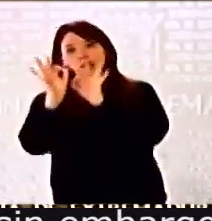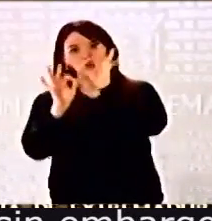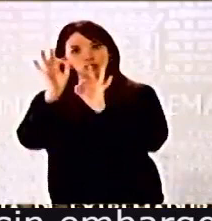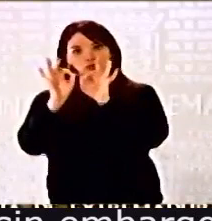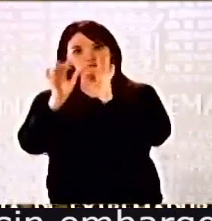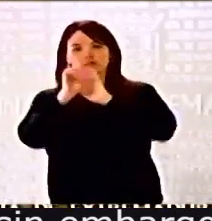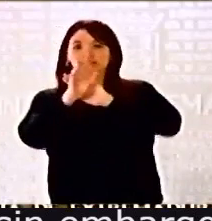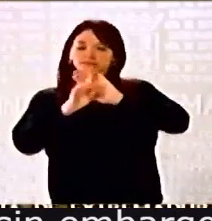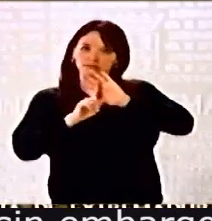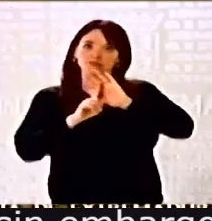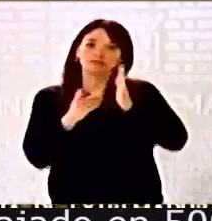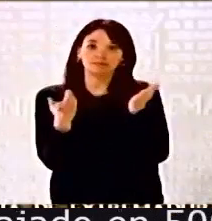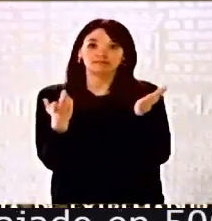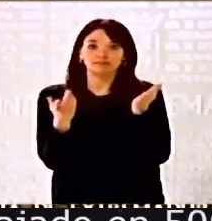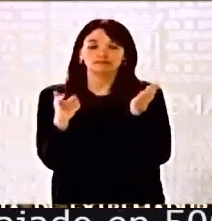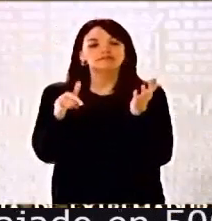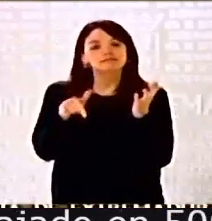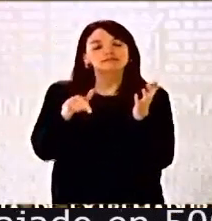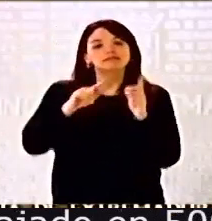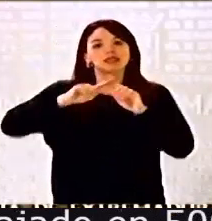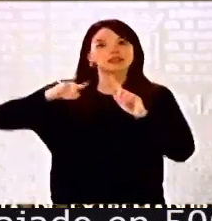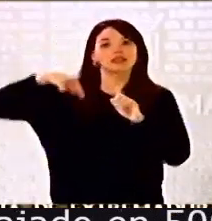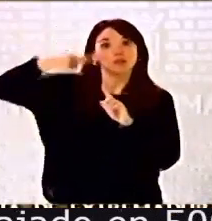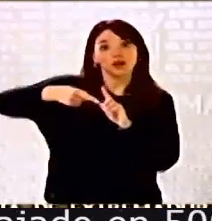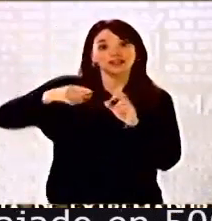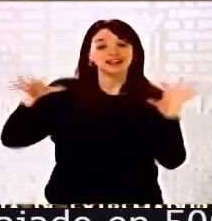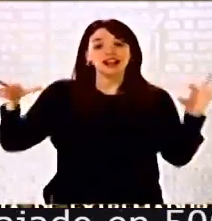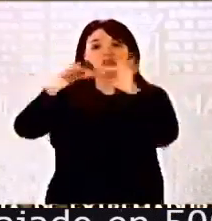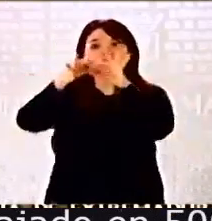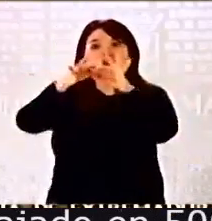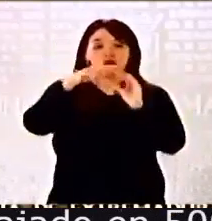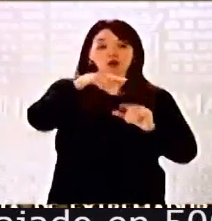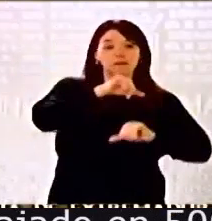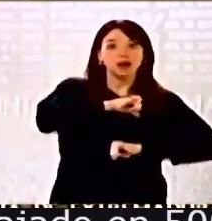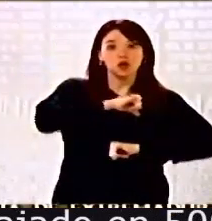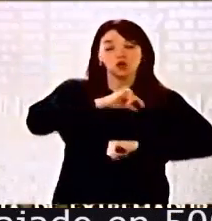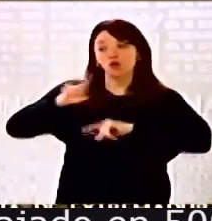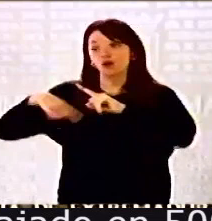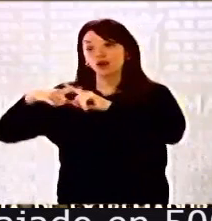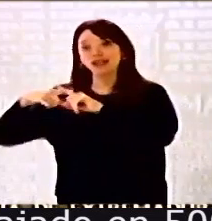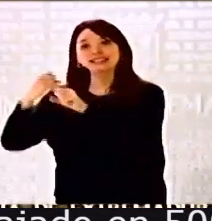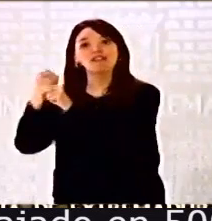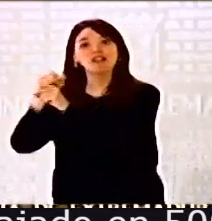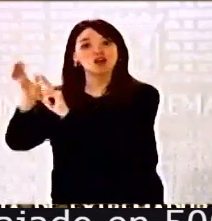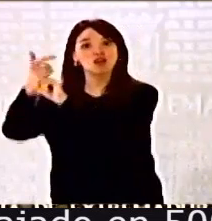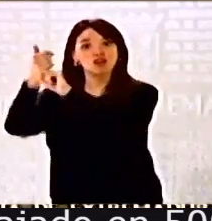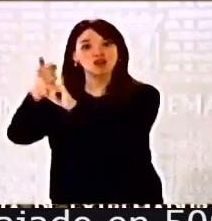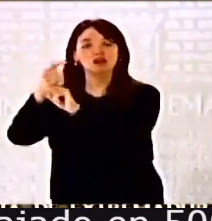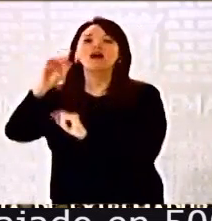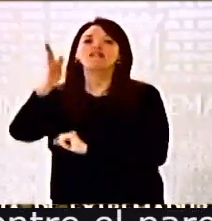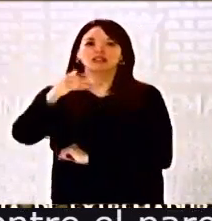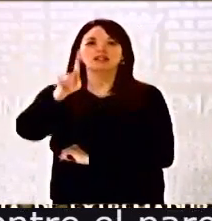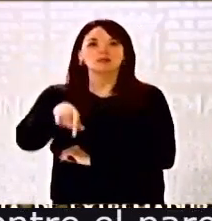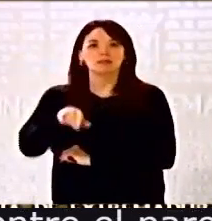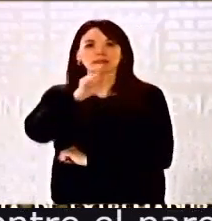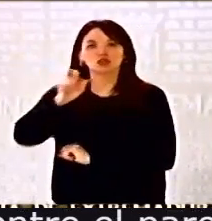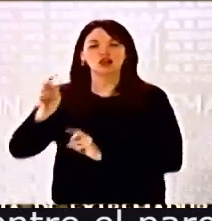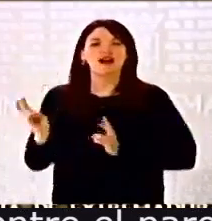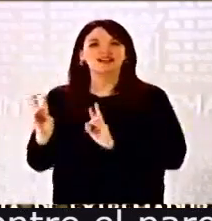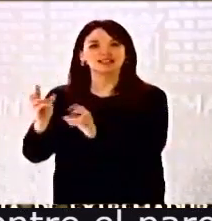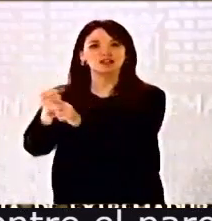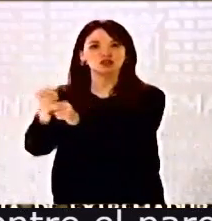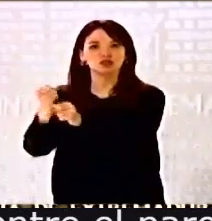tanto, la relación que se produce entre el paro y la ocupación afecta también a los activos, que han bajado en